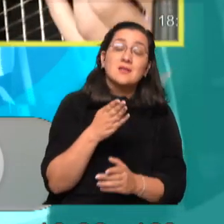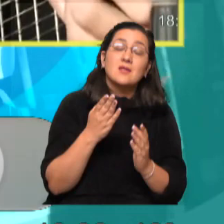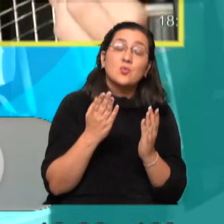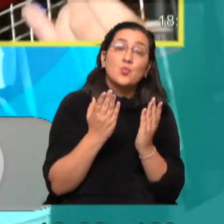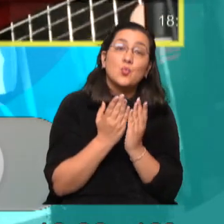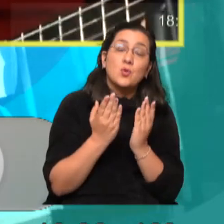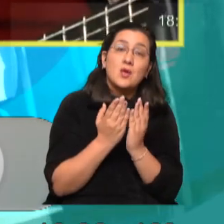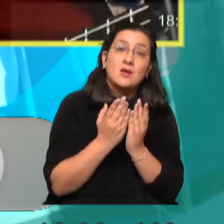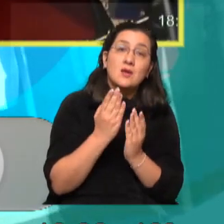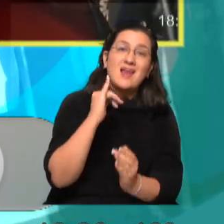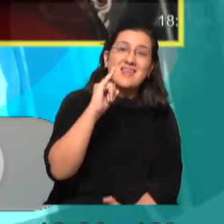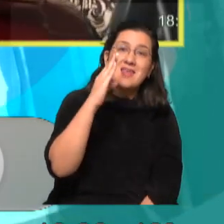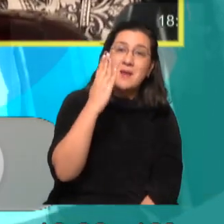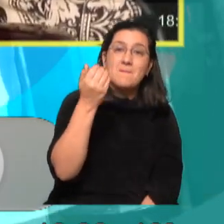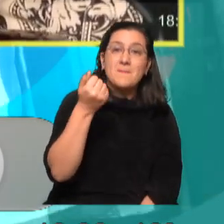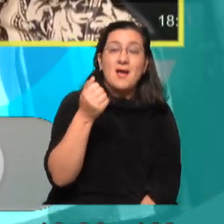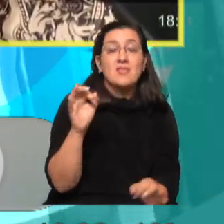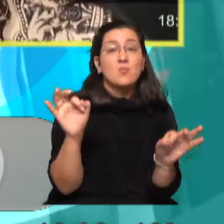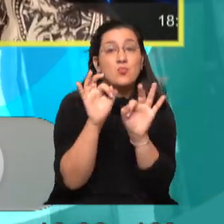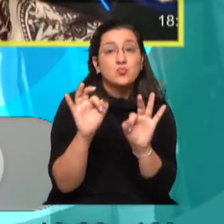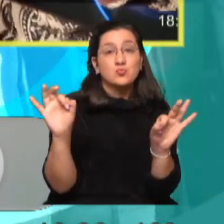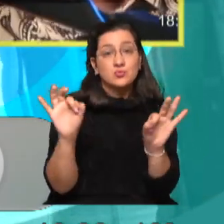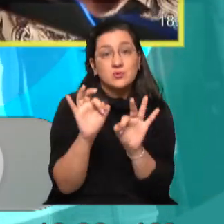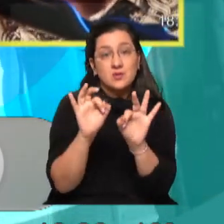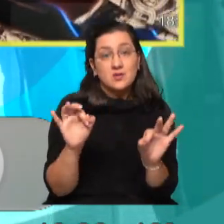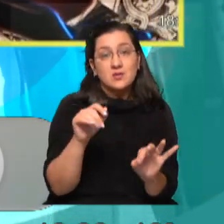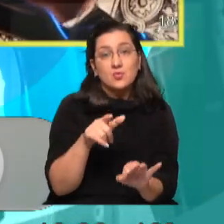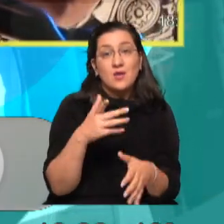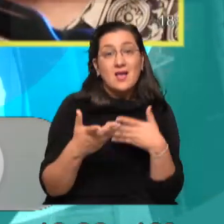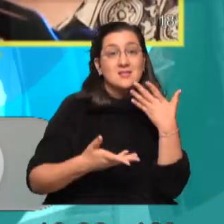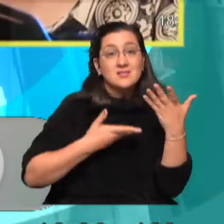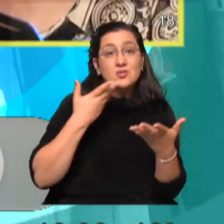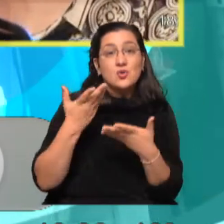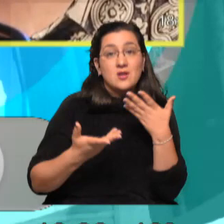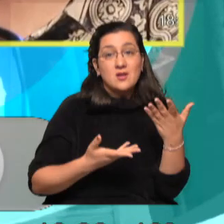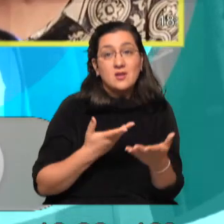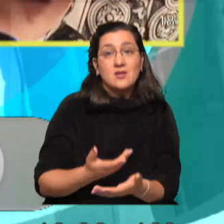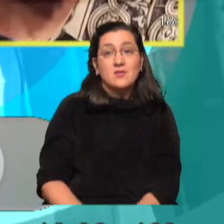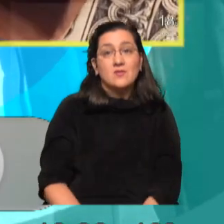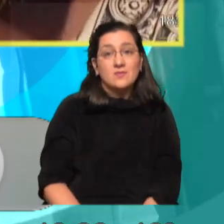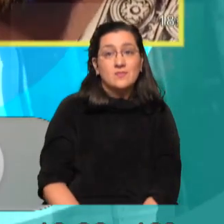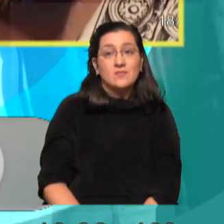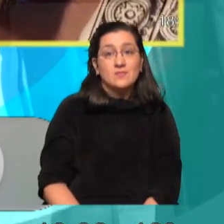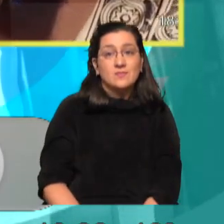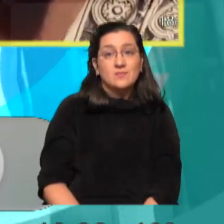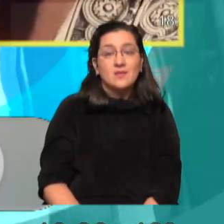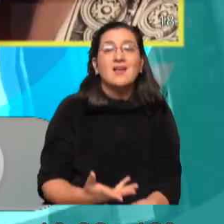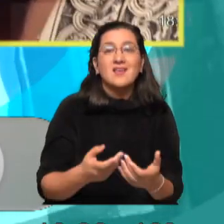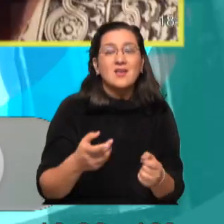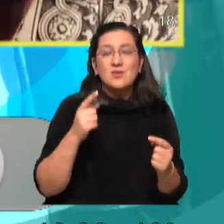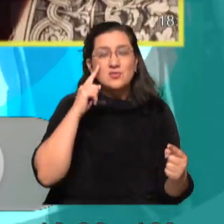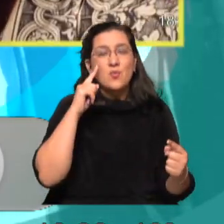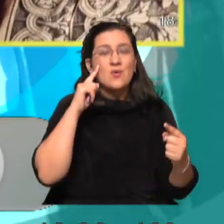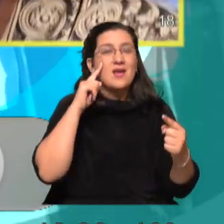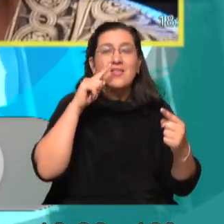esta cuestión de repente transmitir un legado o tu cancionero que tiene que ver con la música popular, ¿a qué apuntás o qué